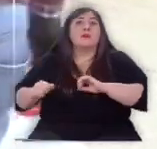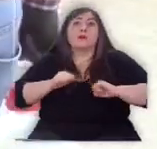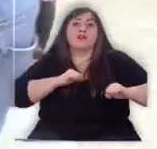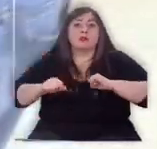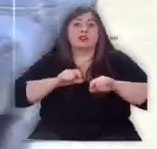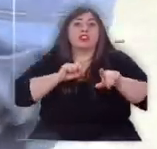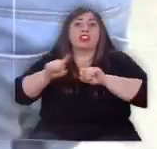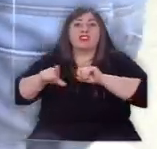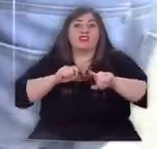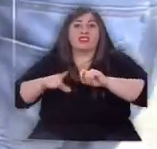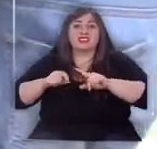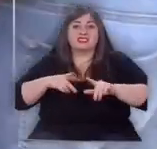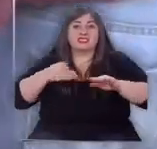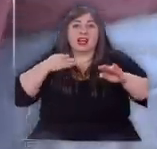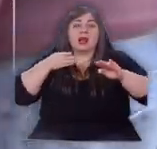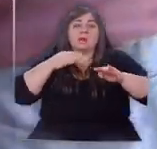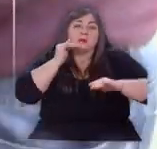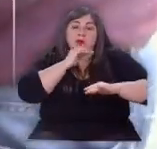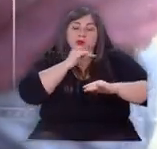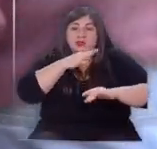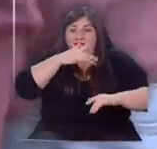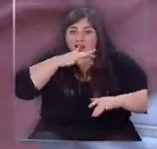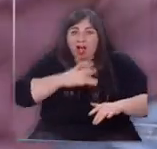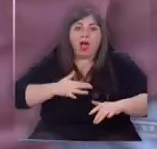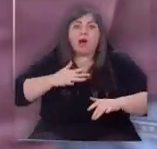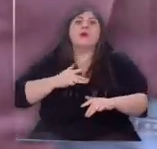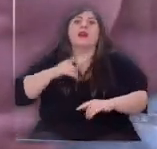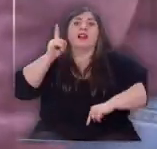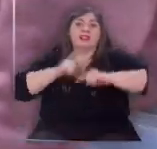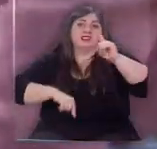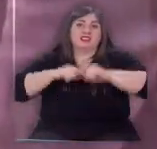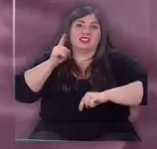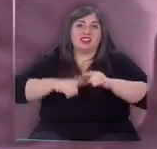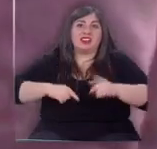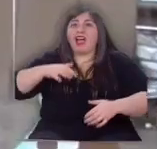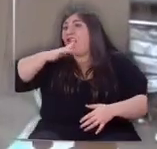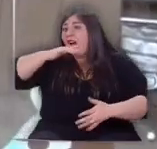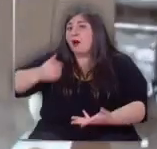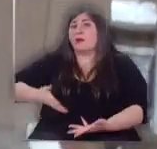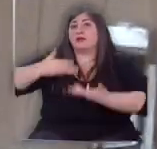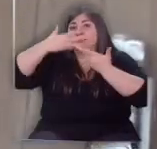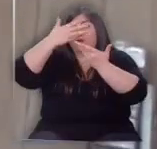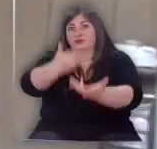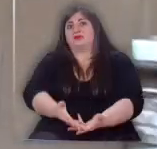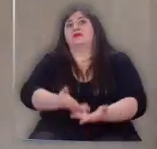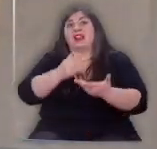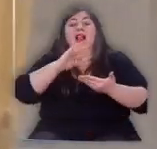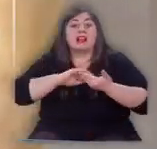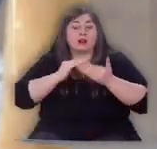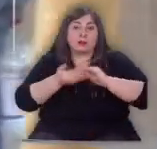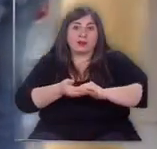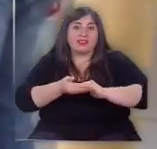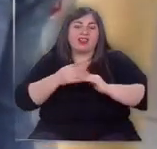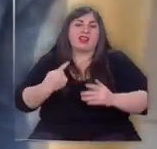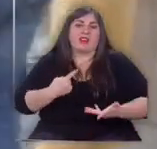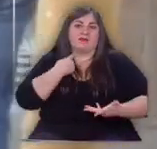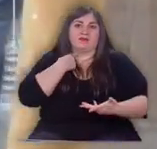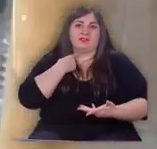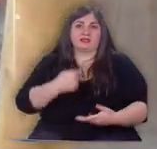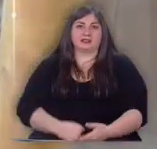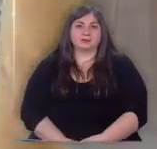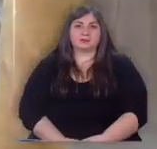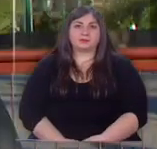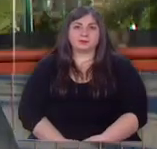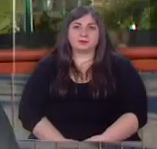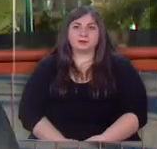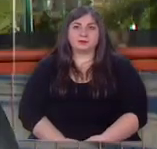Defensa por el Acceso al Agua, la Tierra y la Protección del Medio Ambiente. Donaron bidones de agua que fueron entregados a las comunidades afectadas.